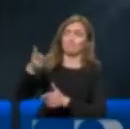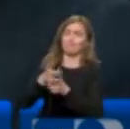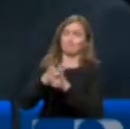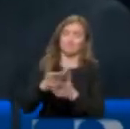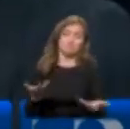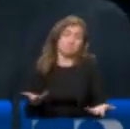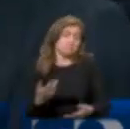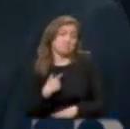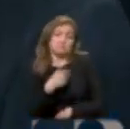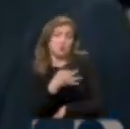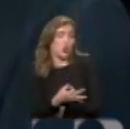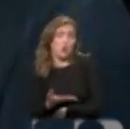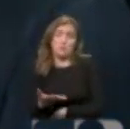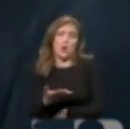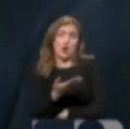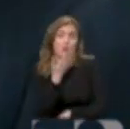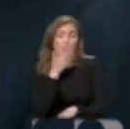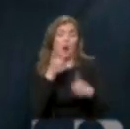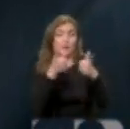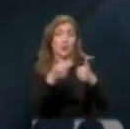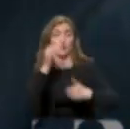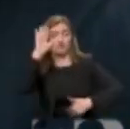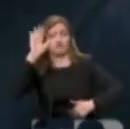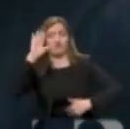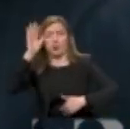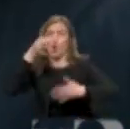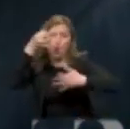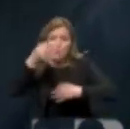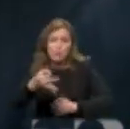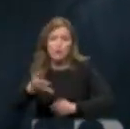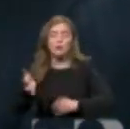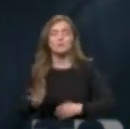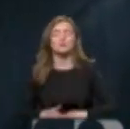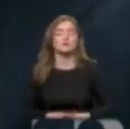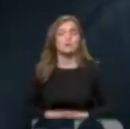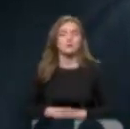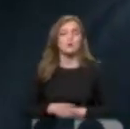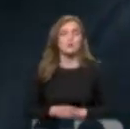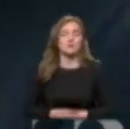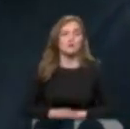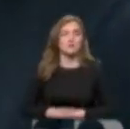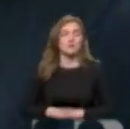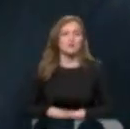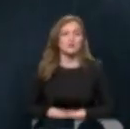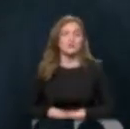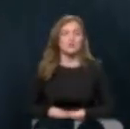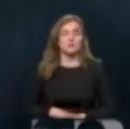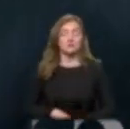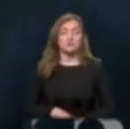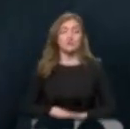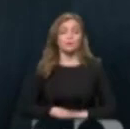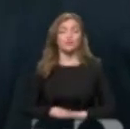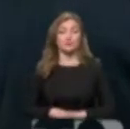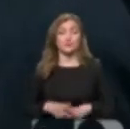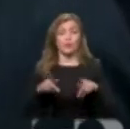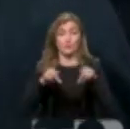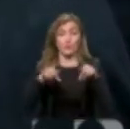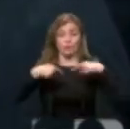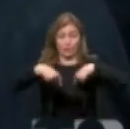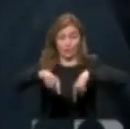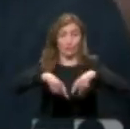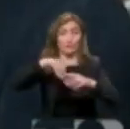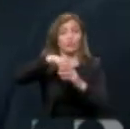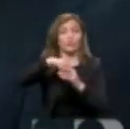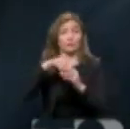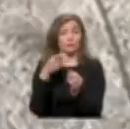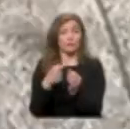poder cumplir con los ofrecimientos que se ha hecho, pero además yo creo que esto también va a permitir la movilidad dentro de